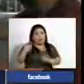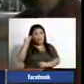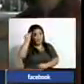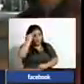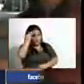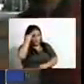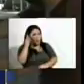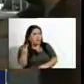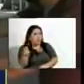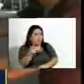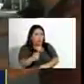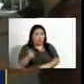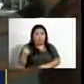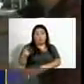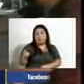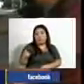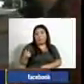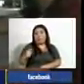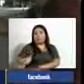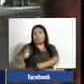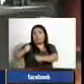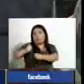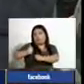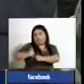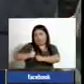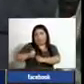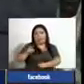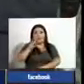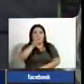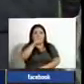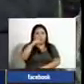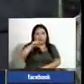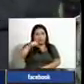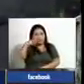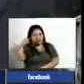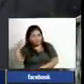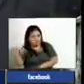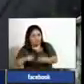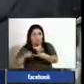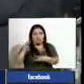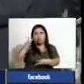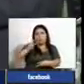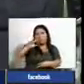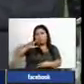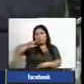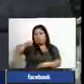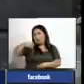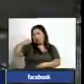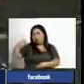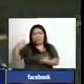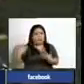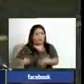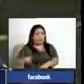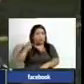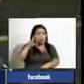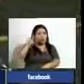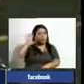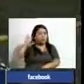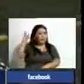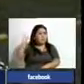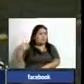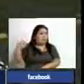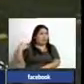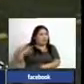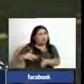que son más de 10.000 soldados y 23.000 policías los que están trabajando desde hace más de 15 días en la